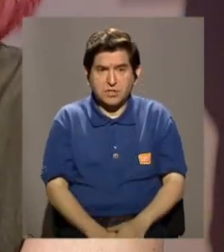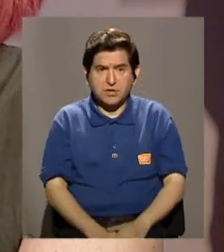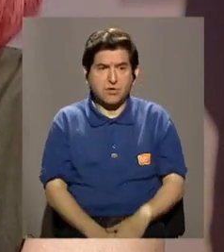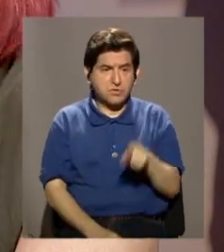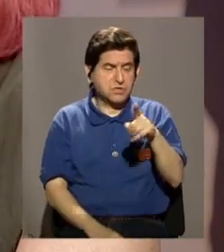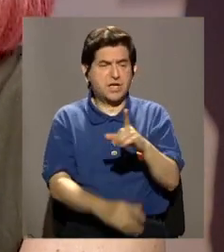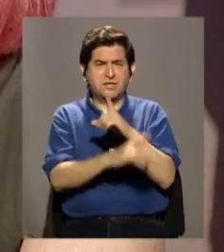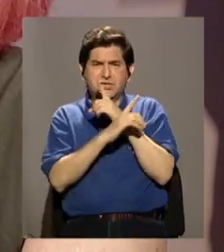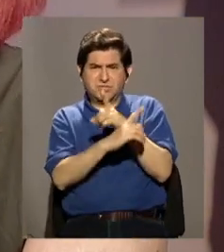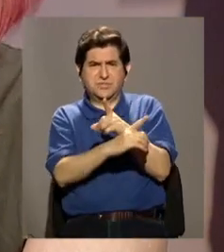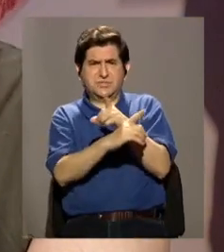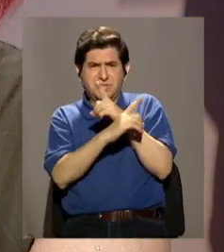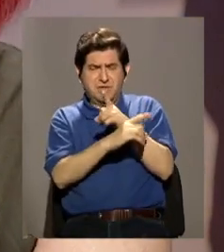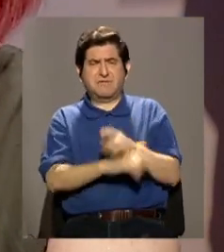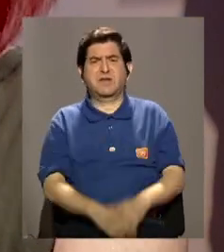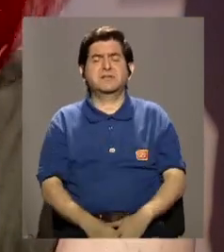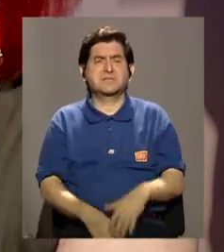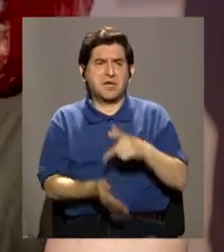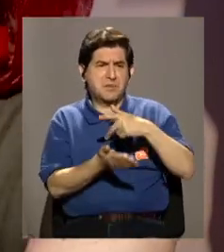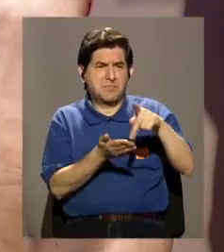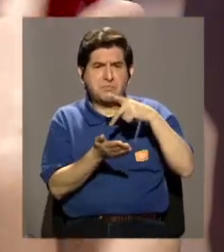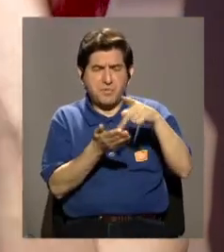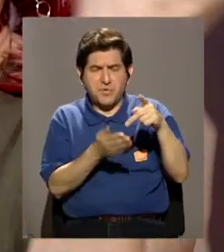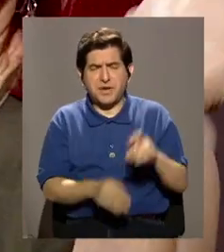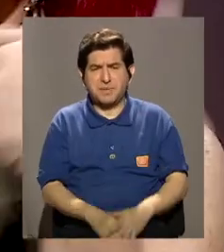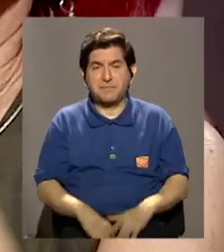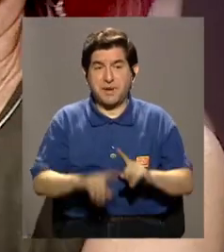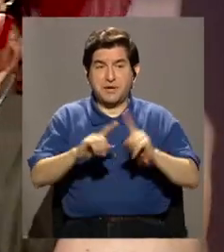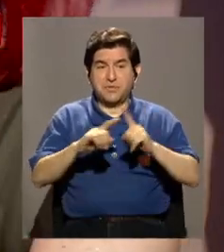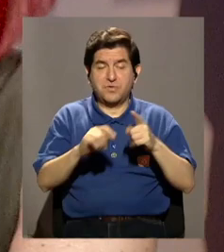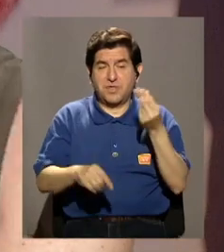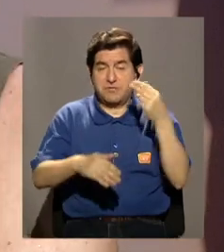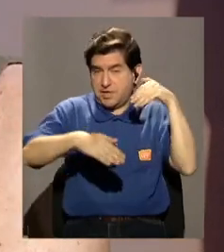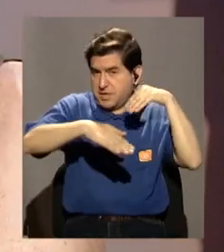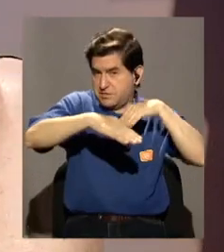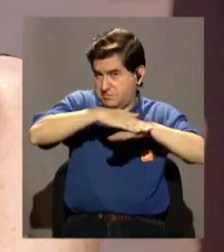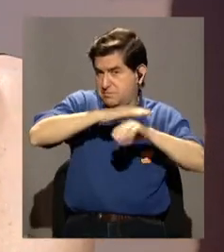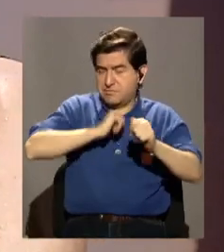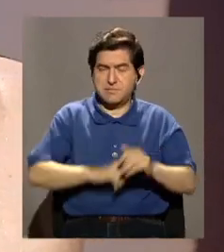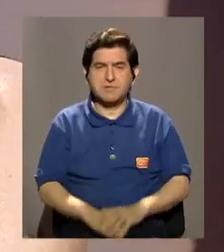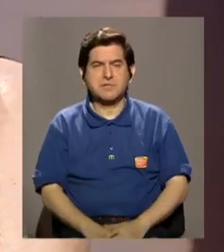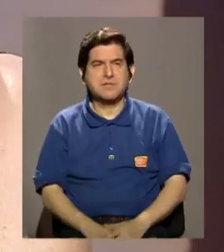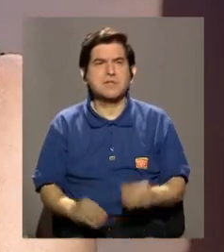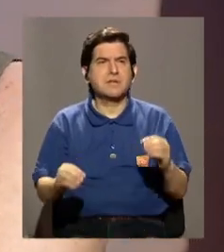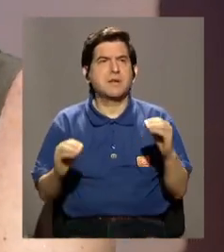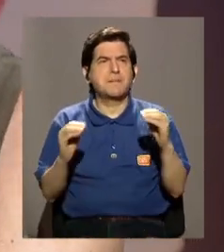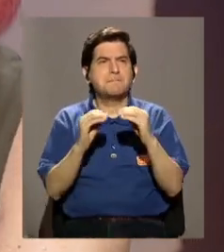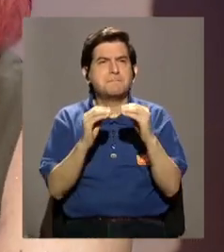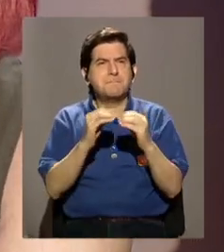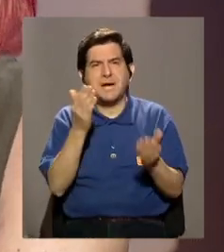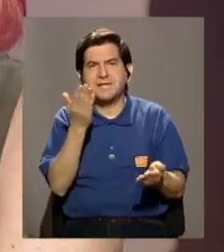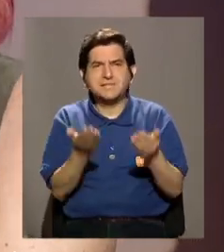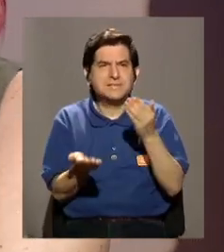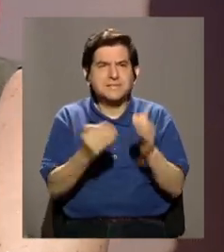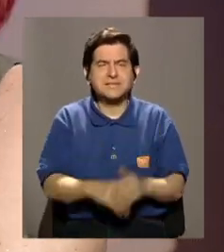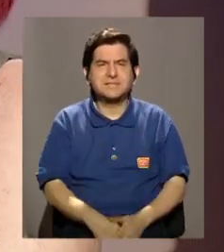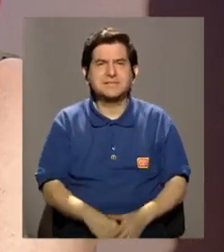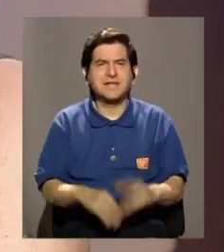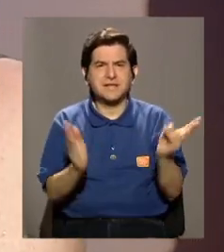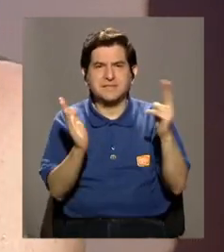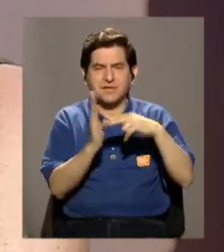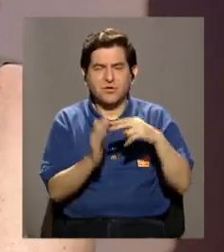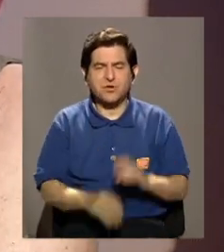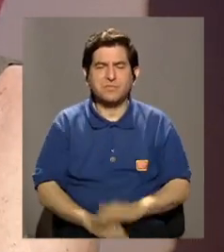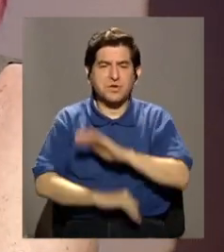se defendían ante el pago de comisiones en realidad este más del 2000 toda la